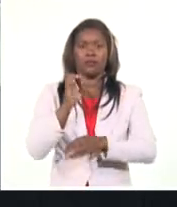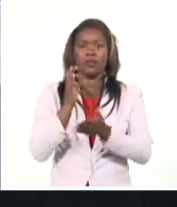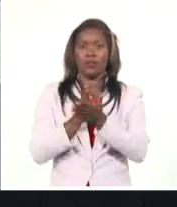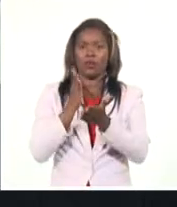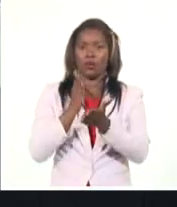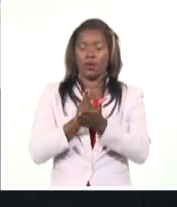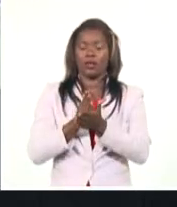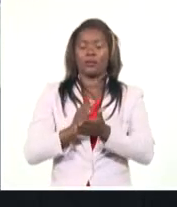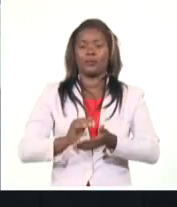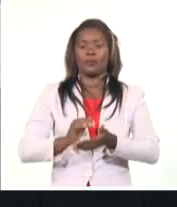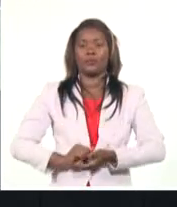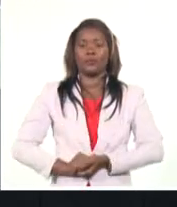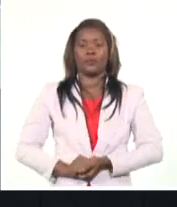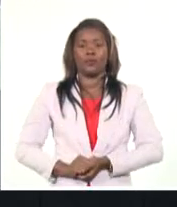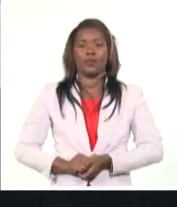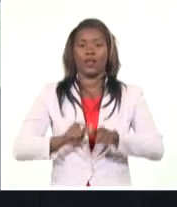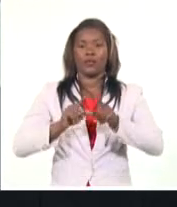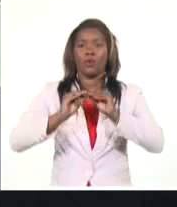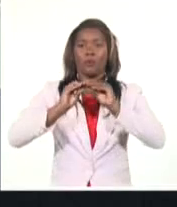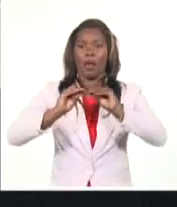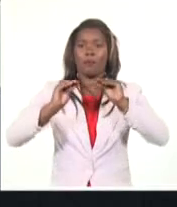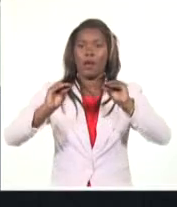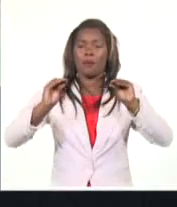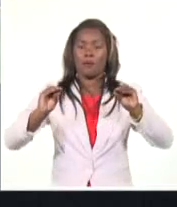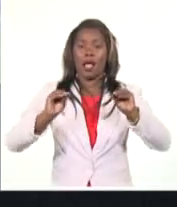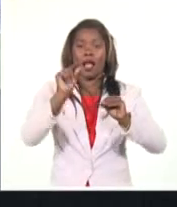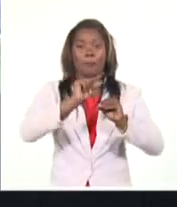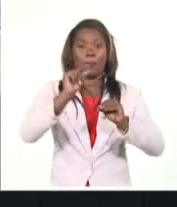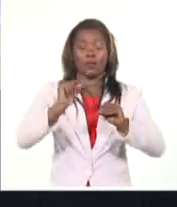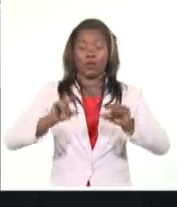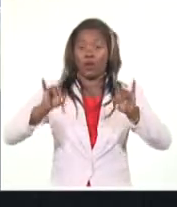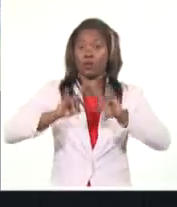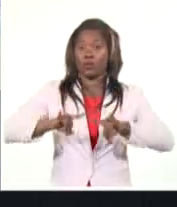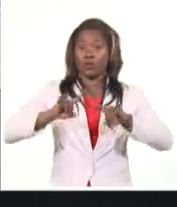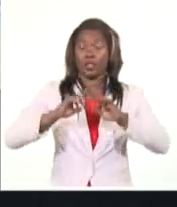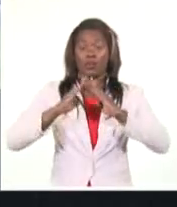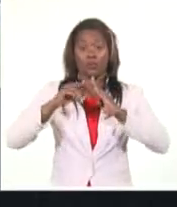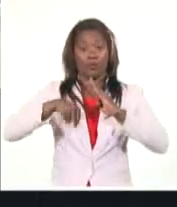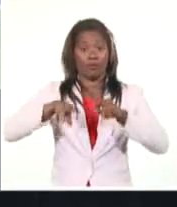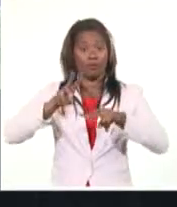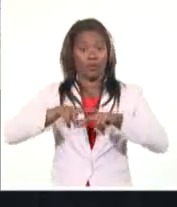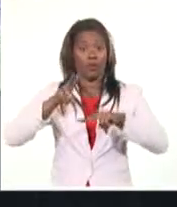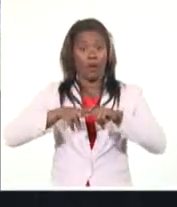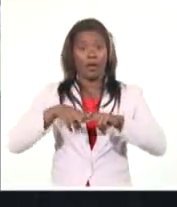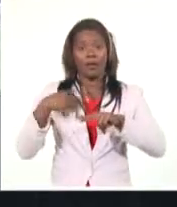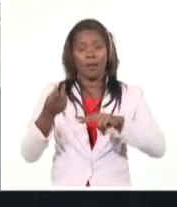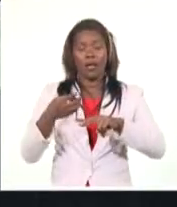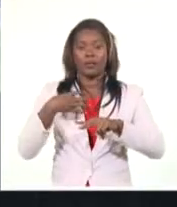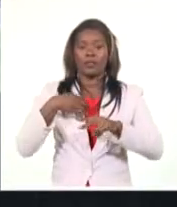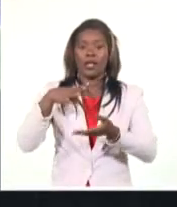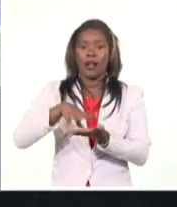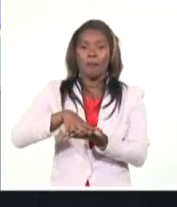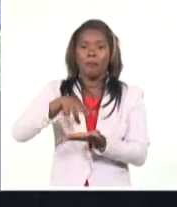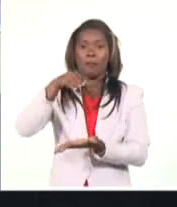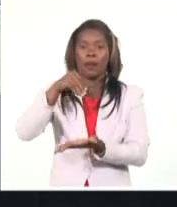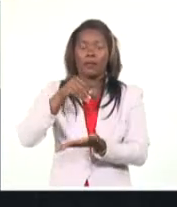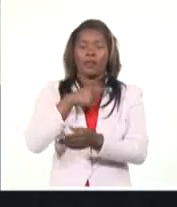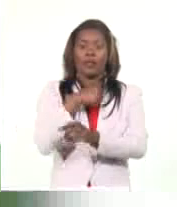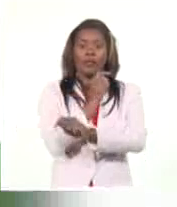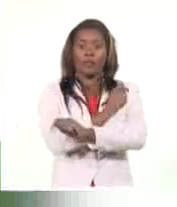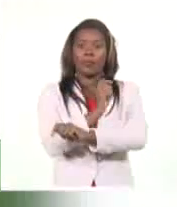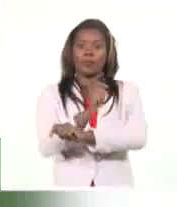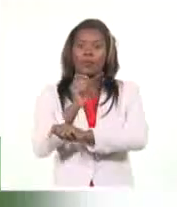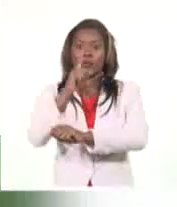Capitán San Luis, convoca a graduados universitarios residentes en La Habana para ocupar plazas de profesores en